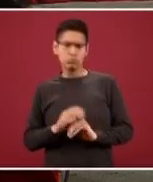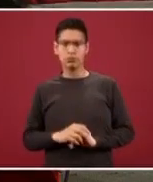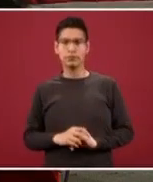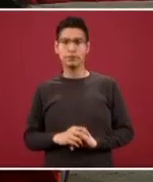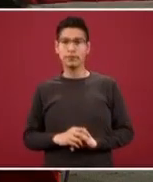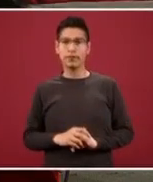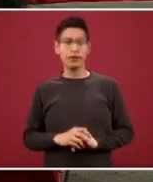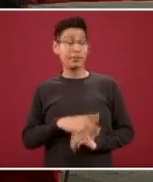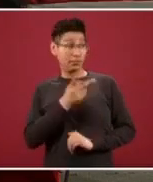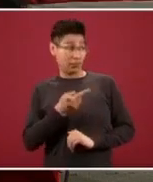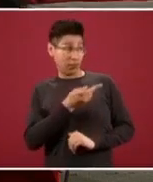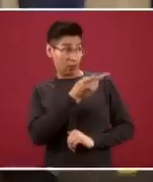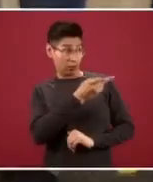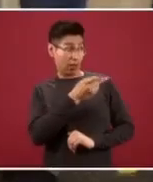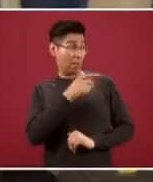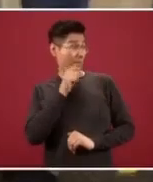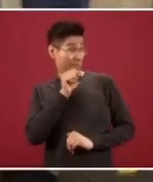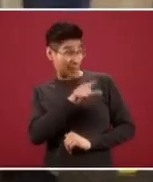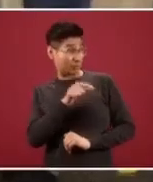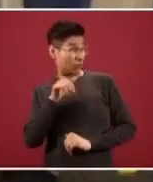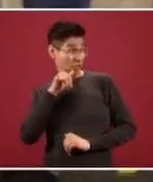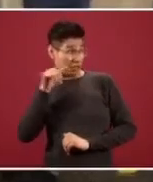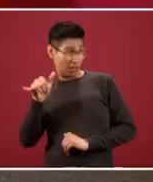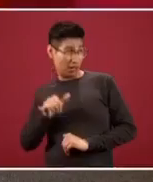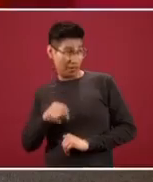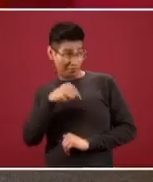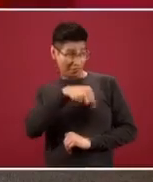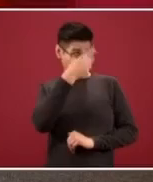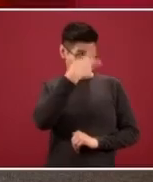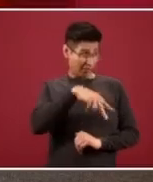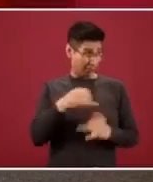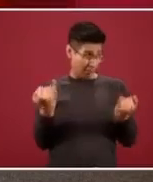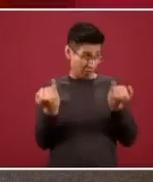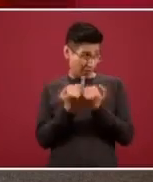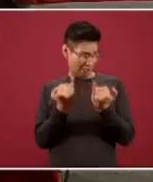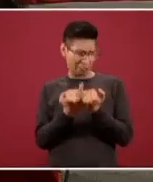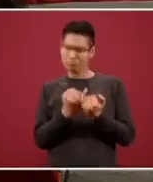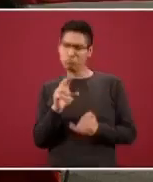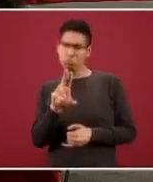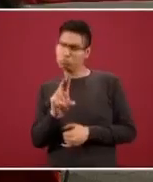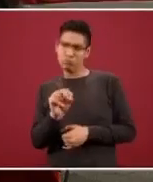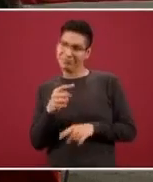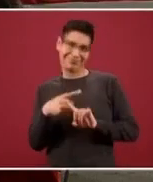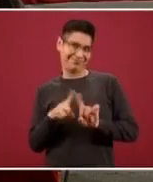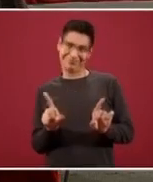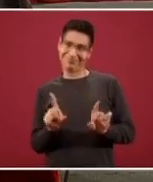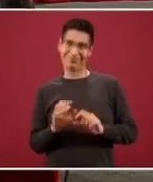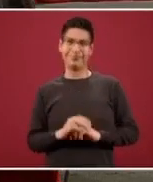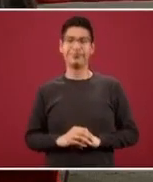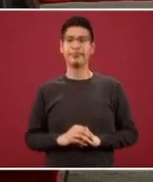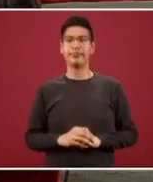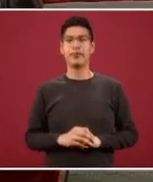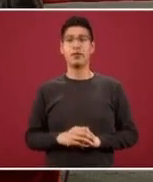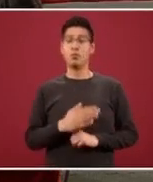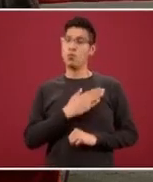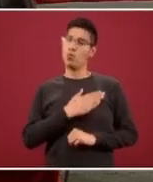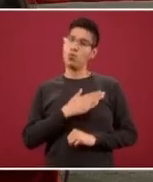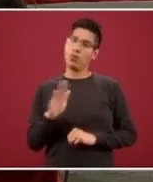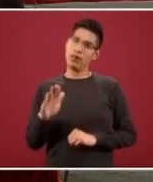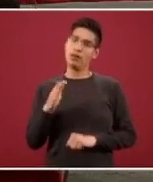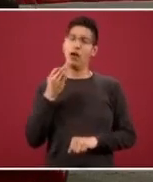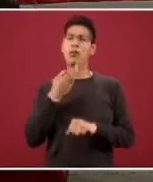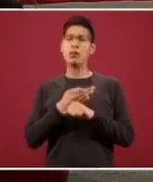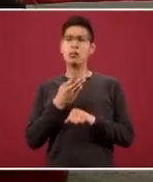necesariamente tiene que repetir ese patrón de Italia. No necesariamente, efectivamente. Pues bueno, son